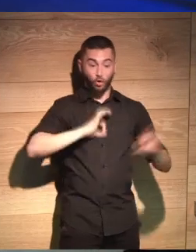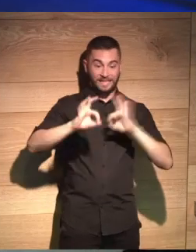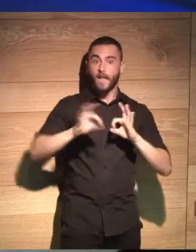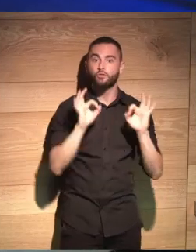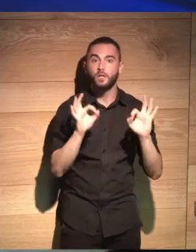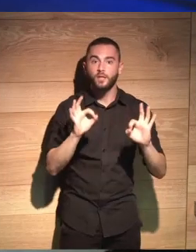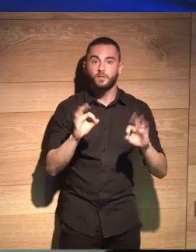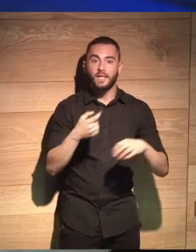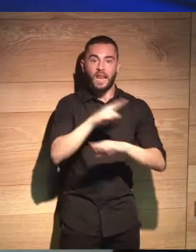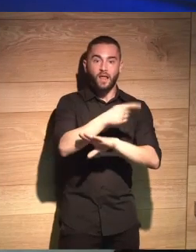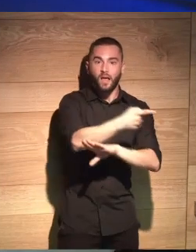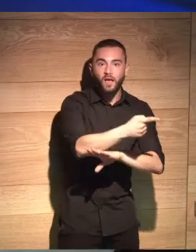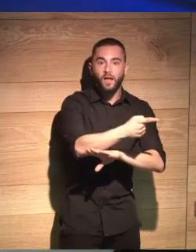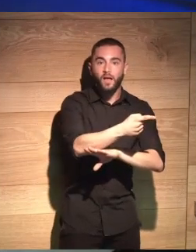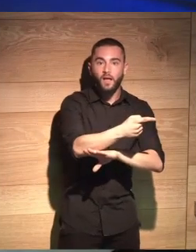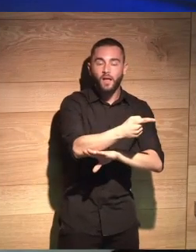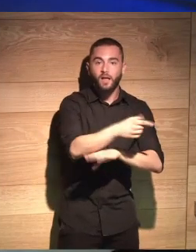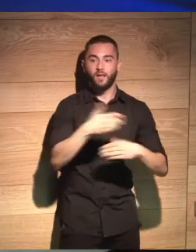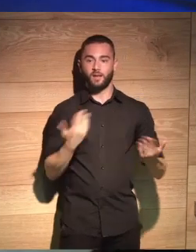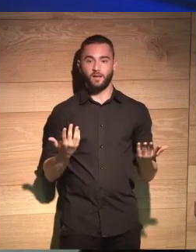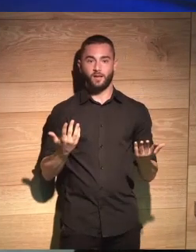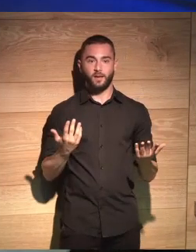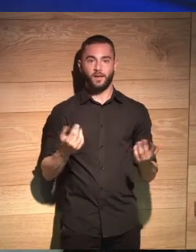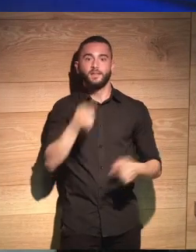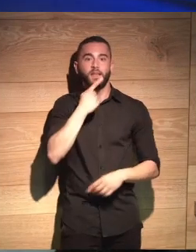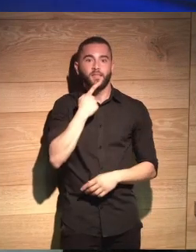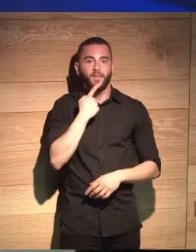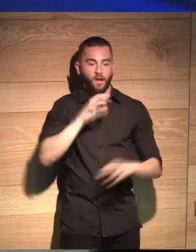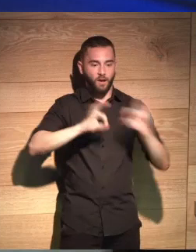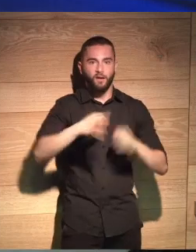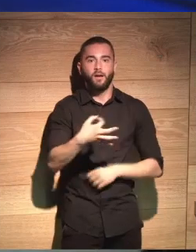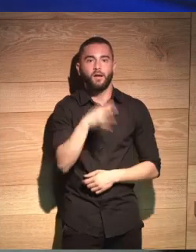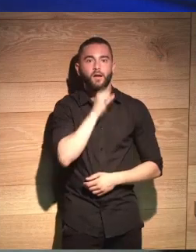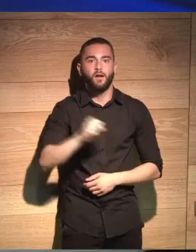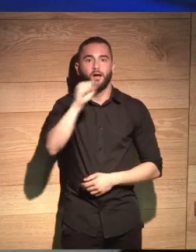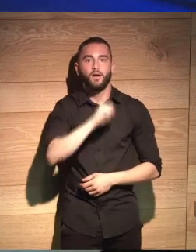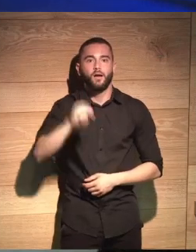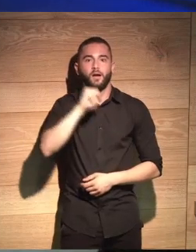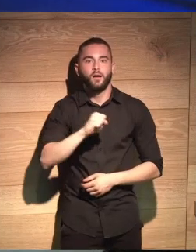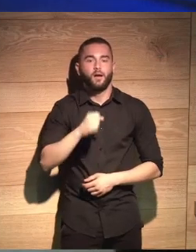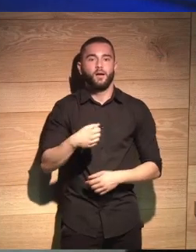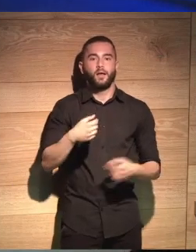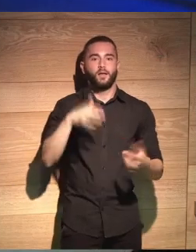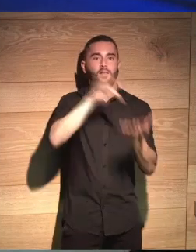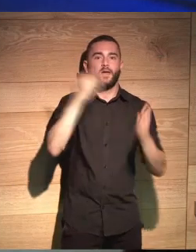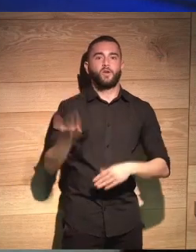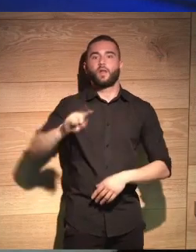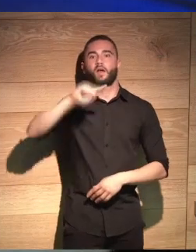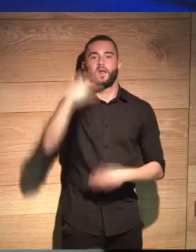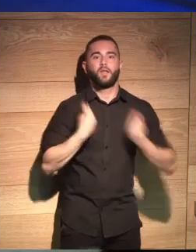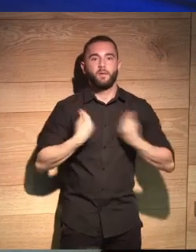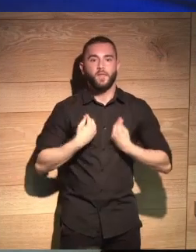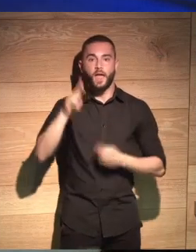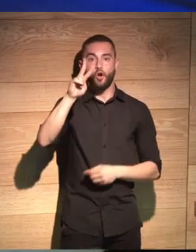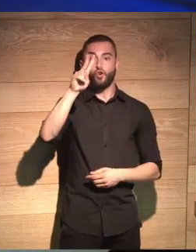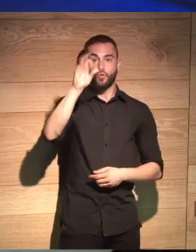Y Duchamp decía, era extraordinario, fue el día más importante de mi vida. Entonces busqué la obra de Roussel y